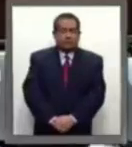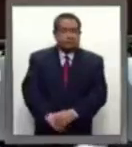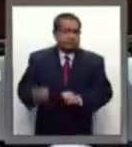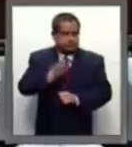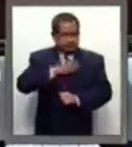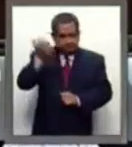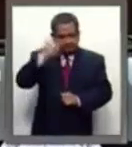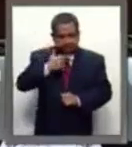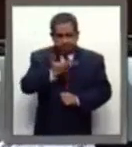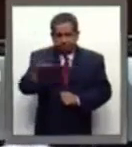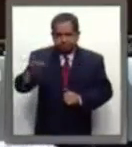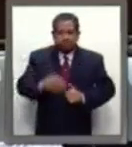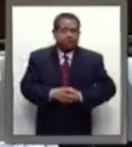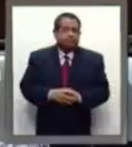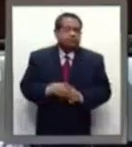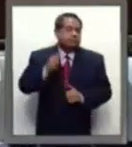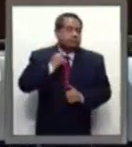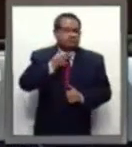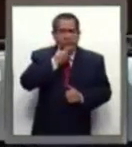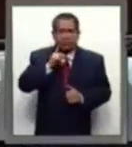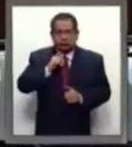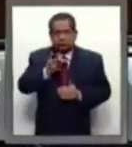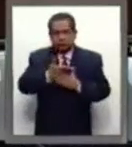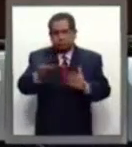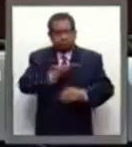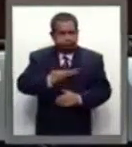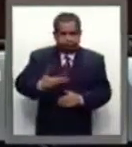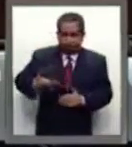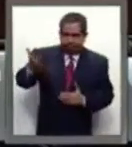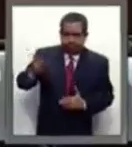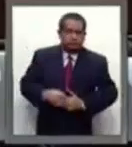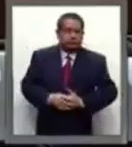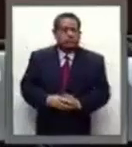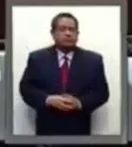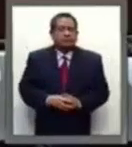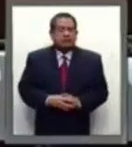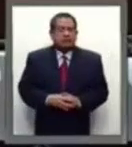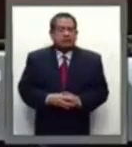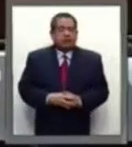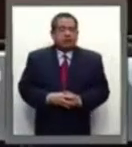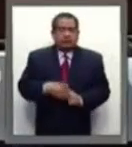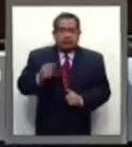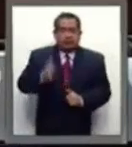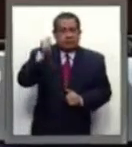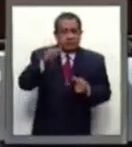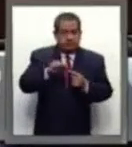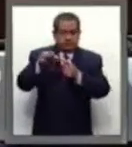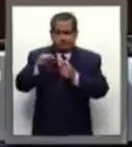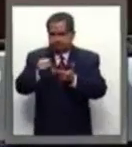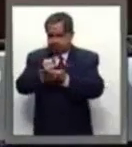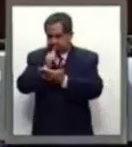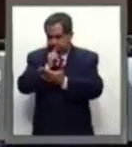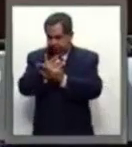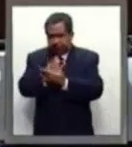Buenas noches, diputados, diputadas, presidente. La primera reserva que hago es precisamente para incrementar